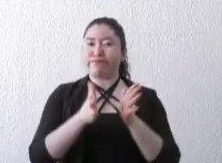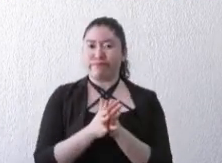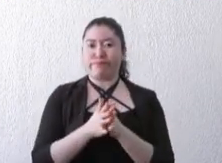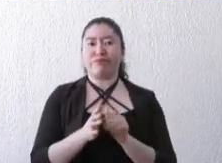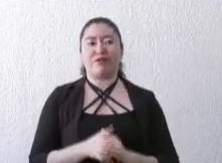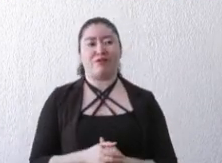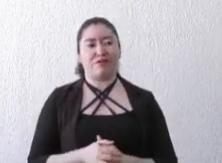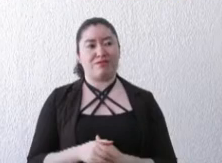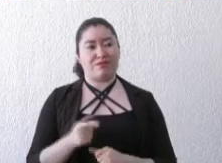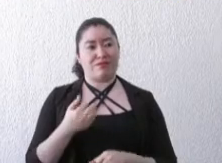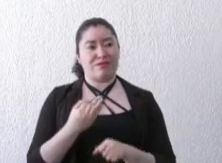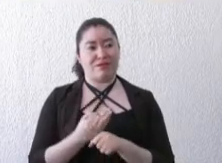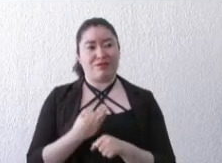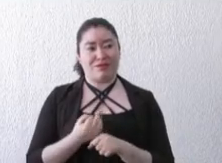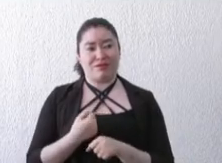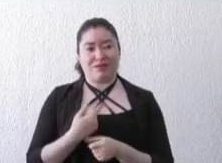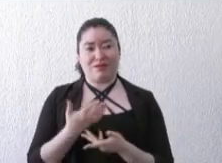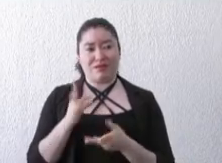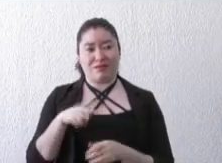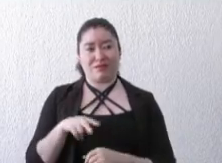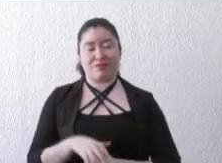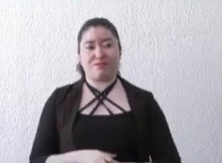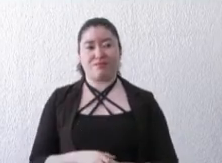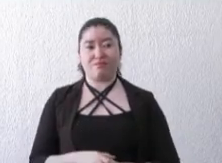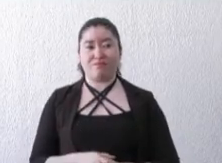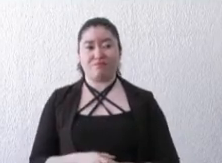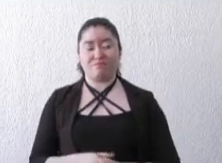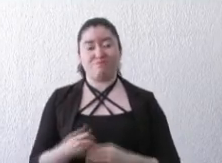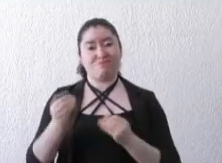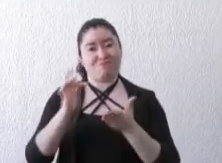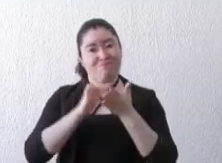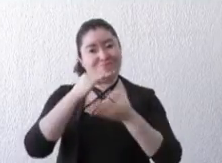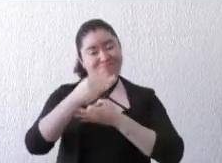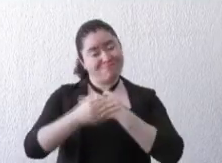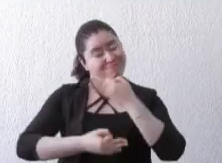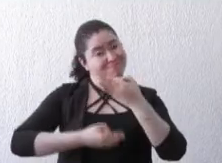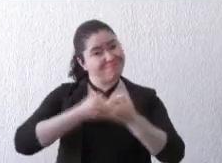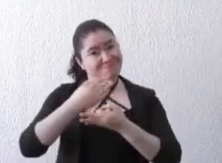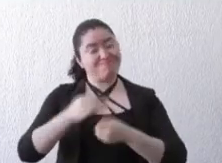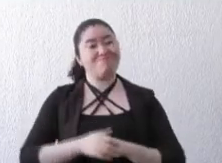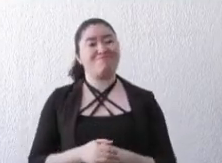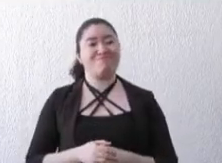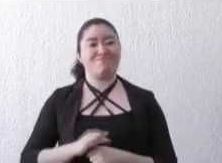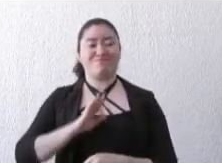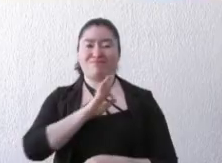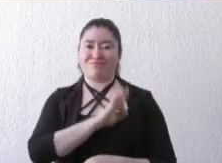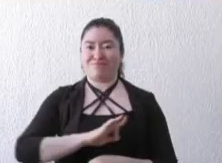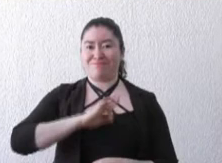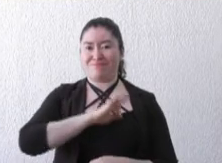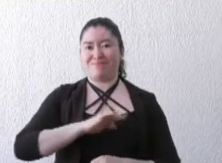lo mucho que hace usted por esta ciudad. Muchas gracias a todos y muchas felicidades.